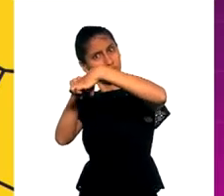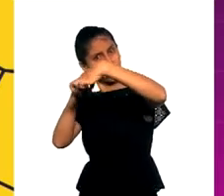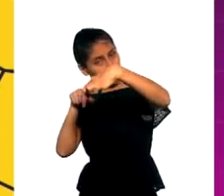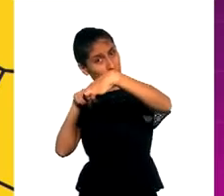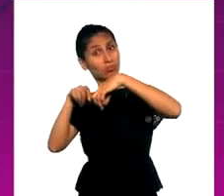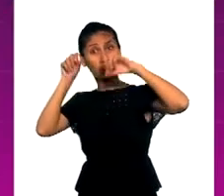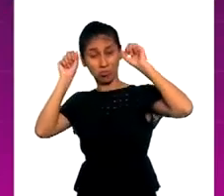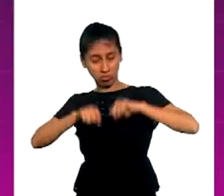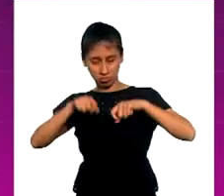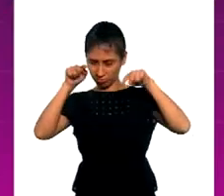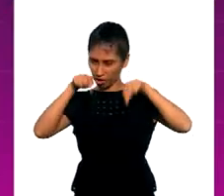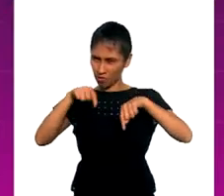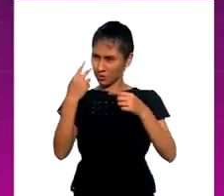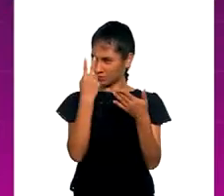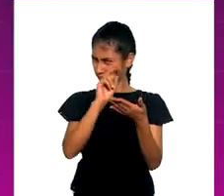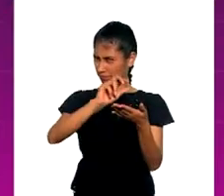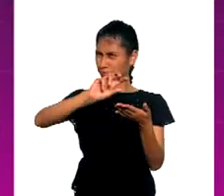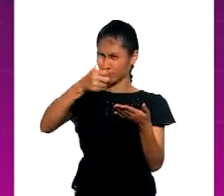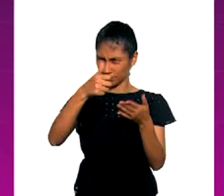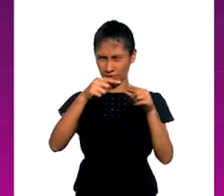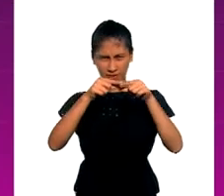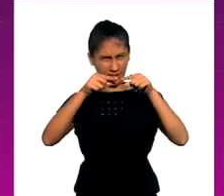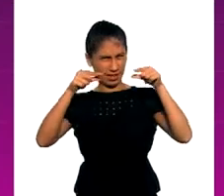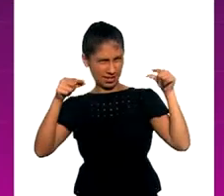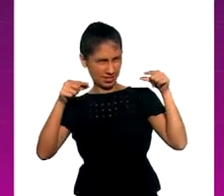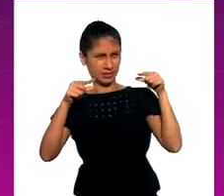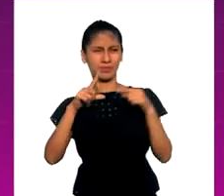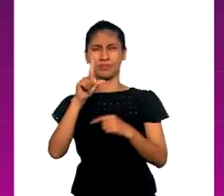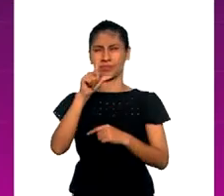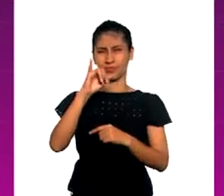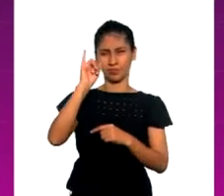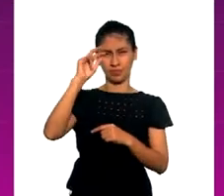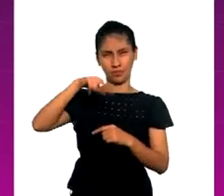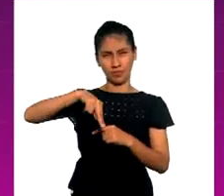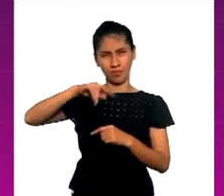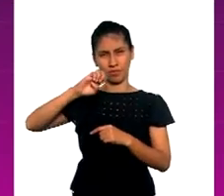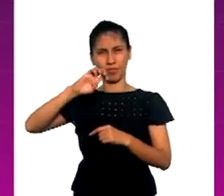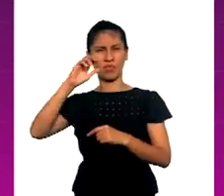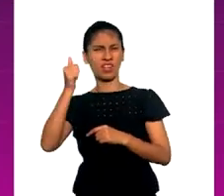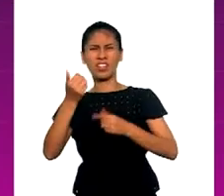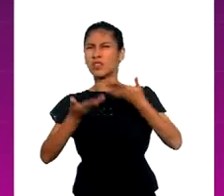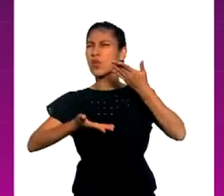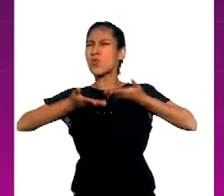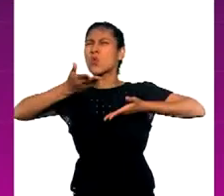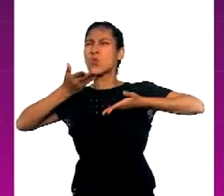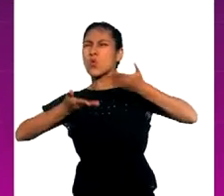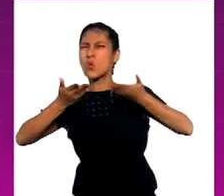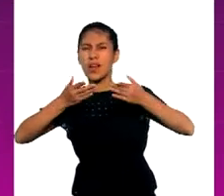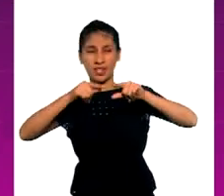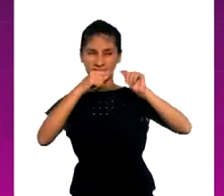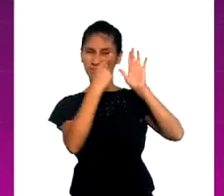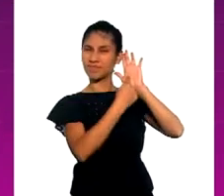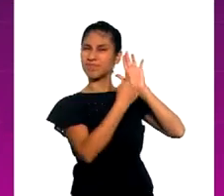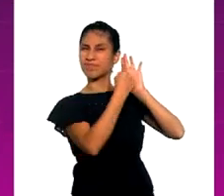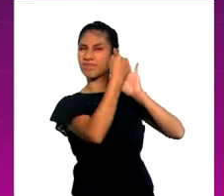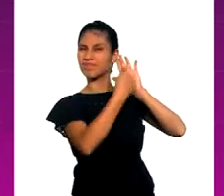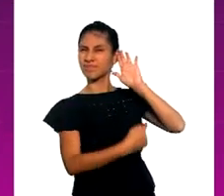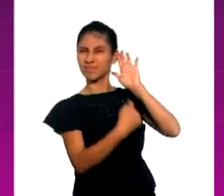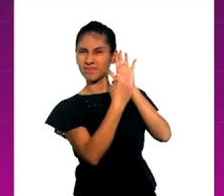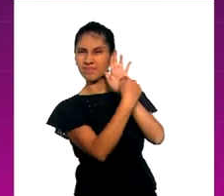ahora veamos otra línea qué líneas eran éstas